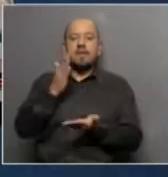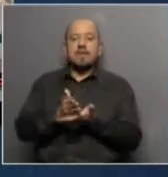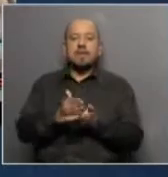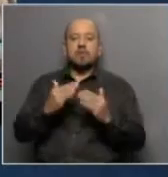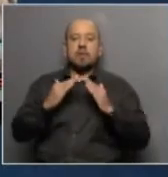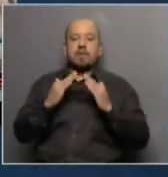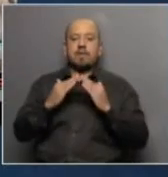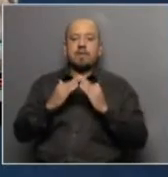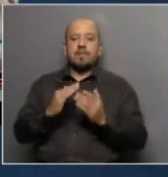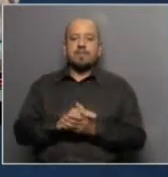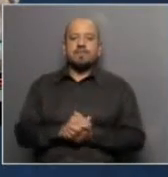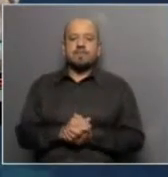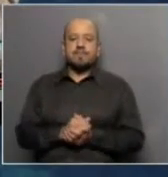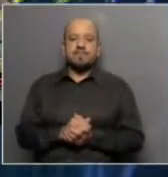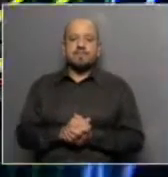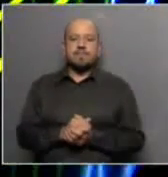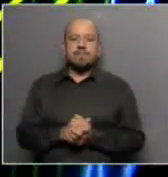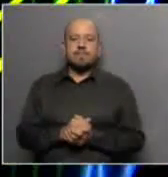en nuestro país. Ya venimos.